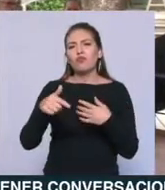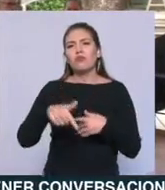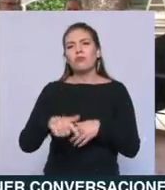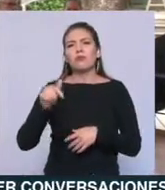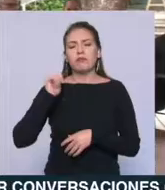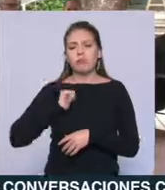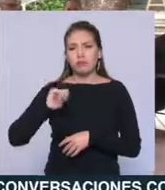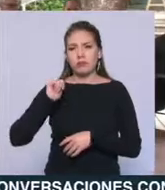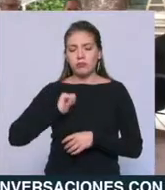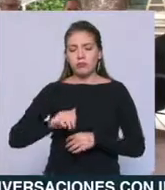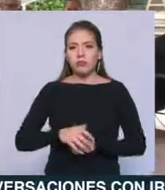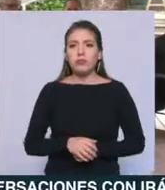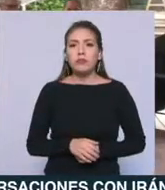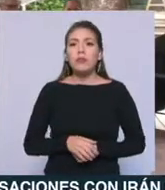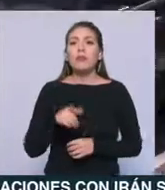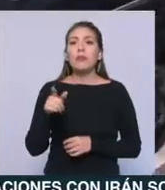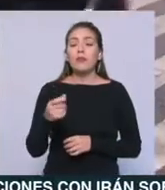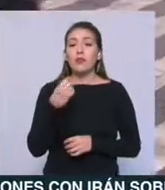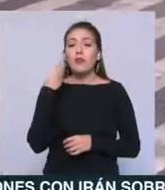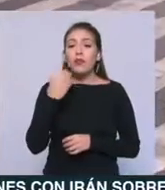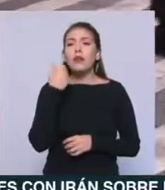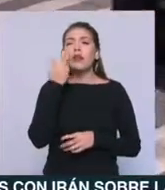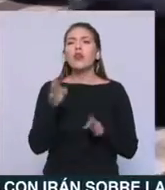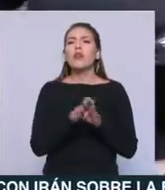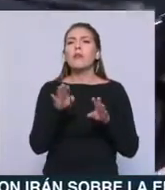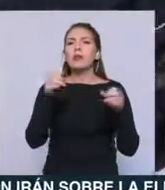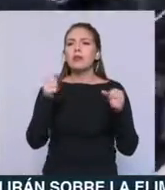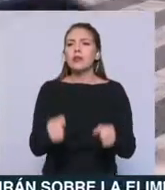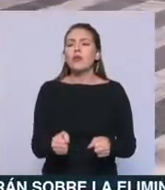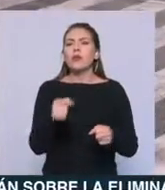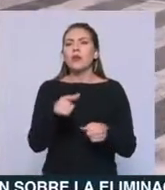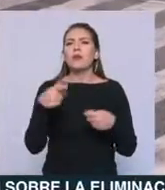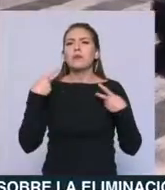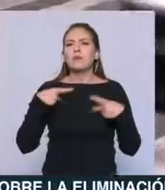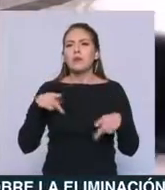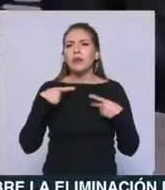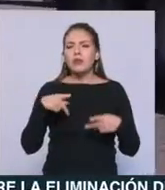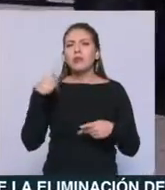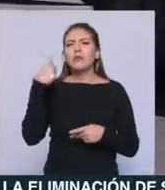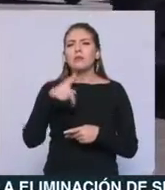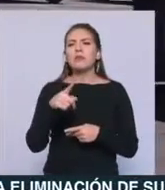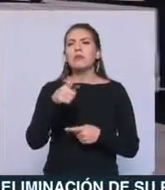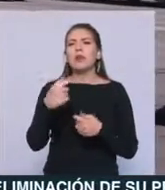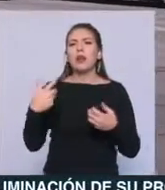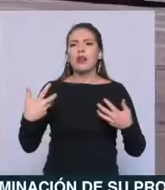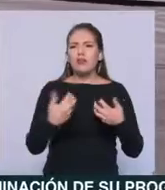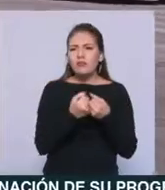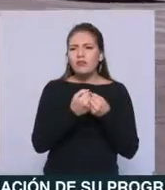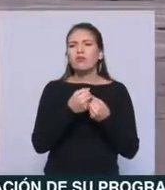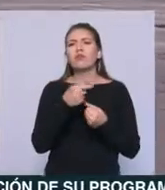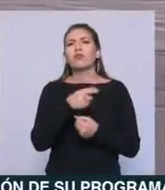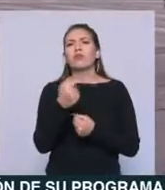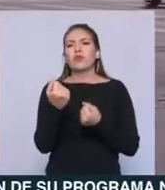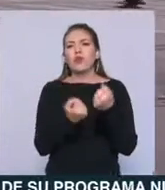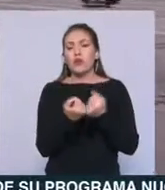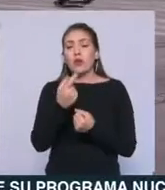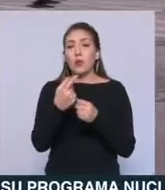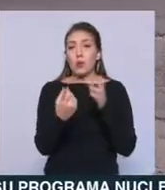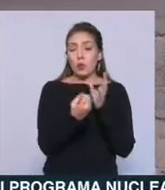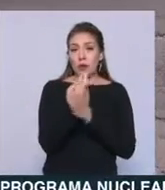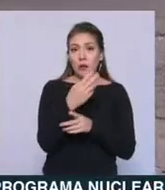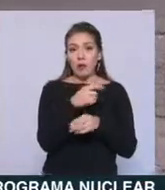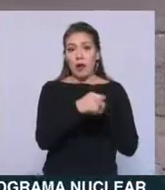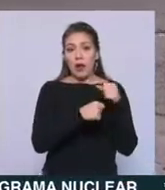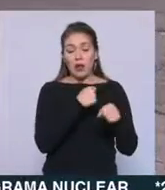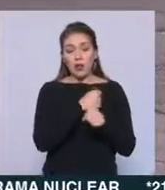seguridad vehicular, que si bien en el país existe una norma que regula los dispositivos de seguridad en los autos nuevos desde 2016,